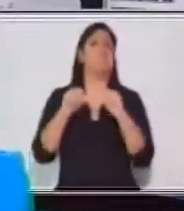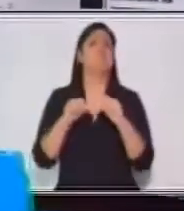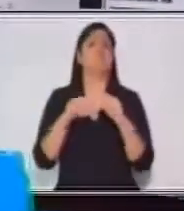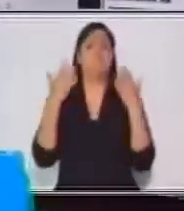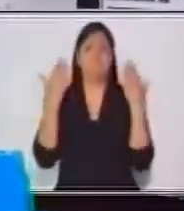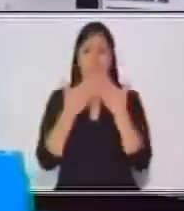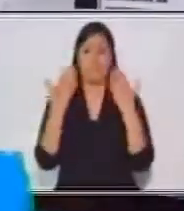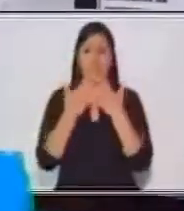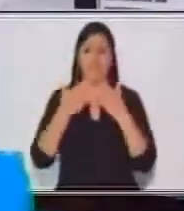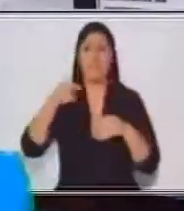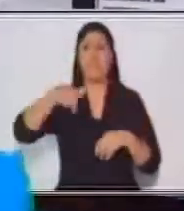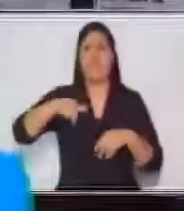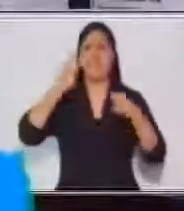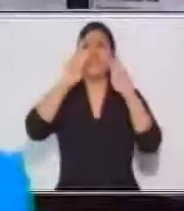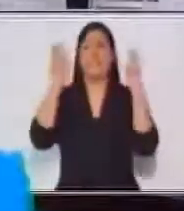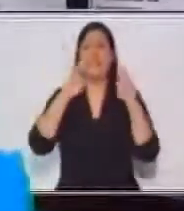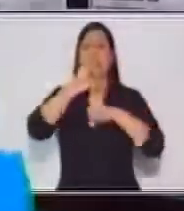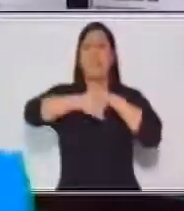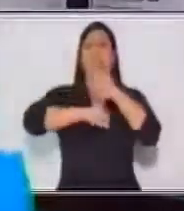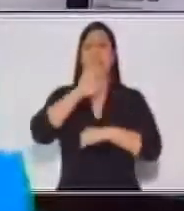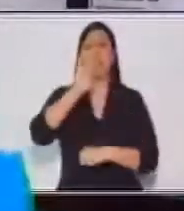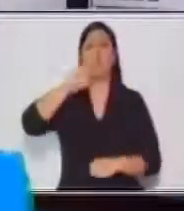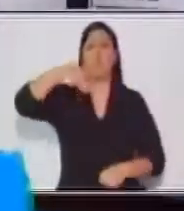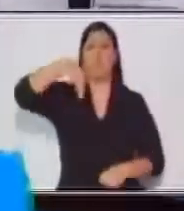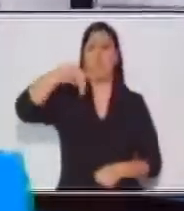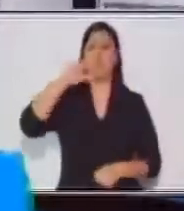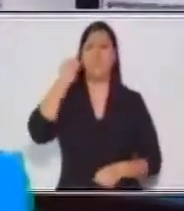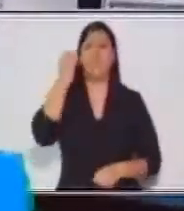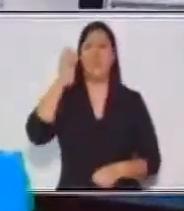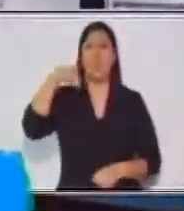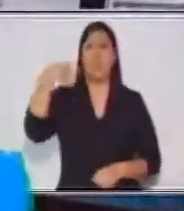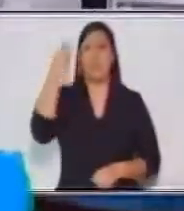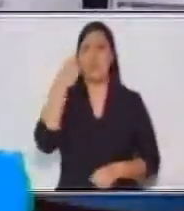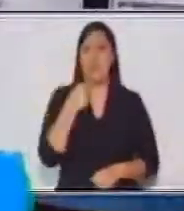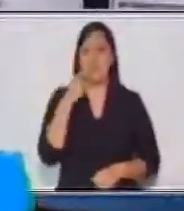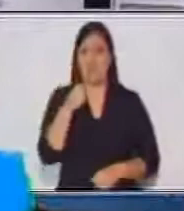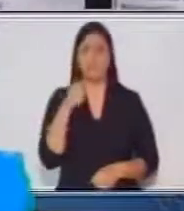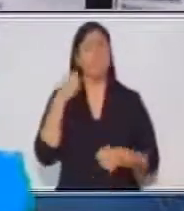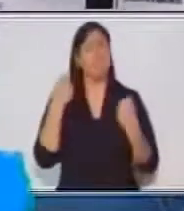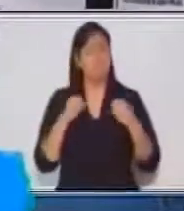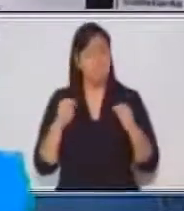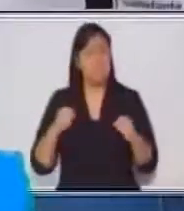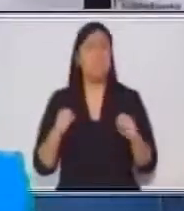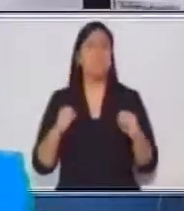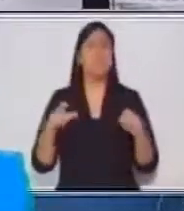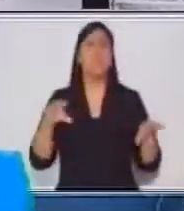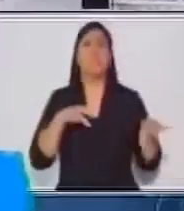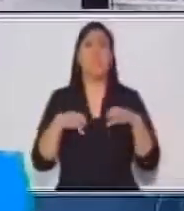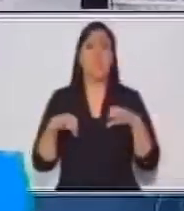funciones y también puedes realizar las actividades de funciones que